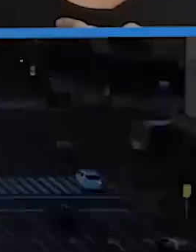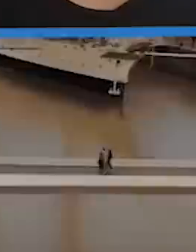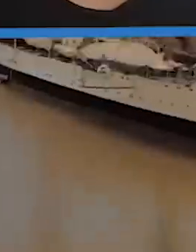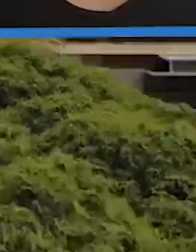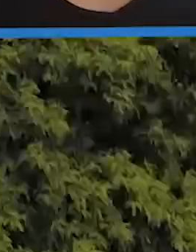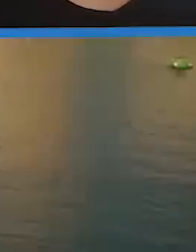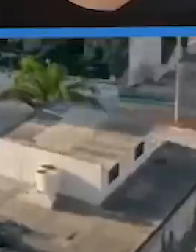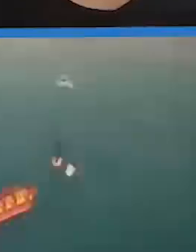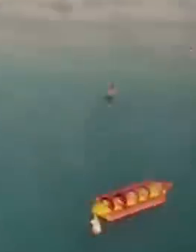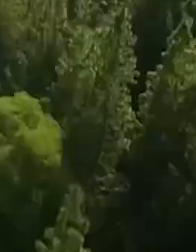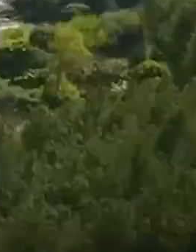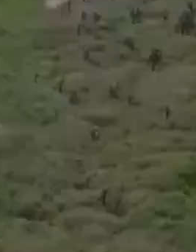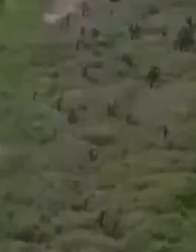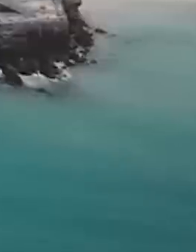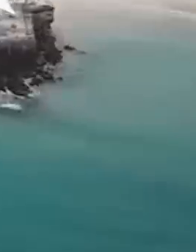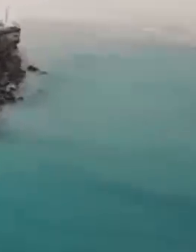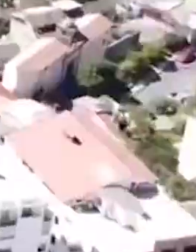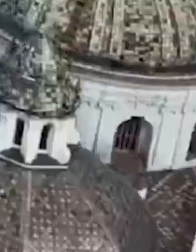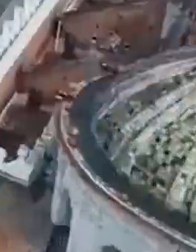Soy Gabriel. Ya soy Nicole.